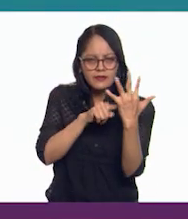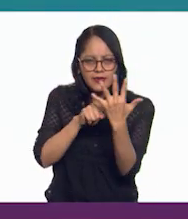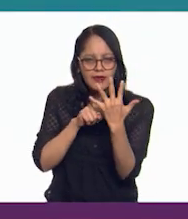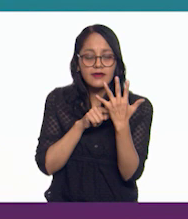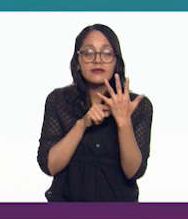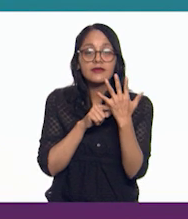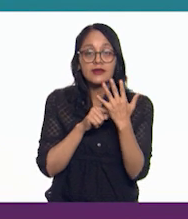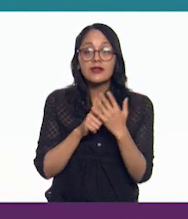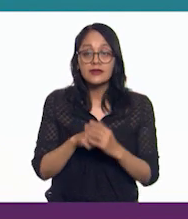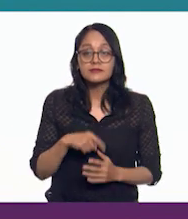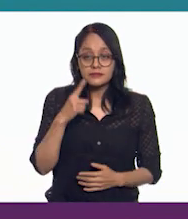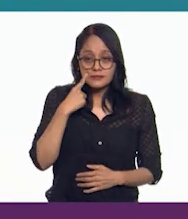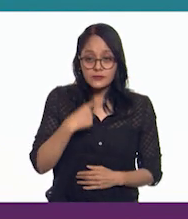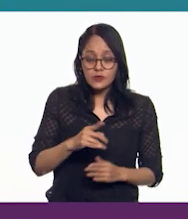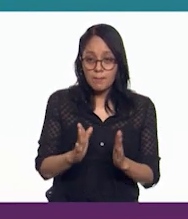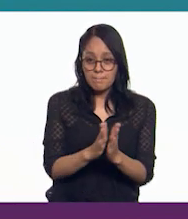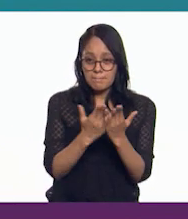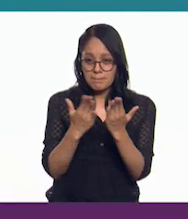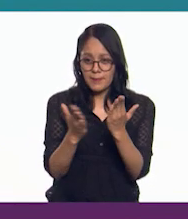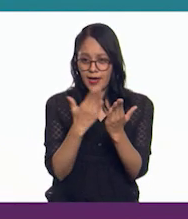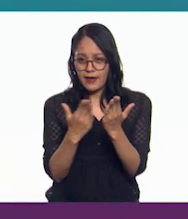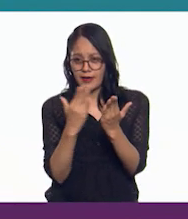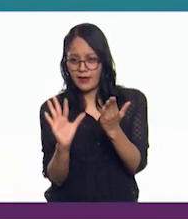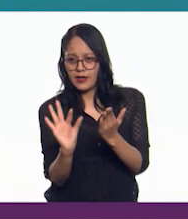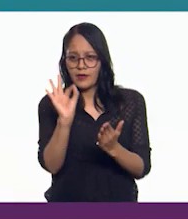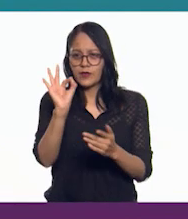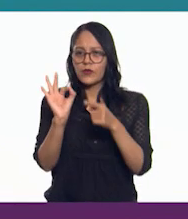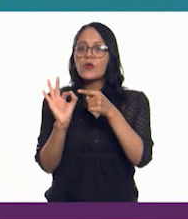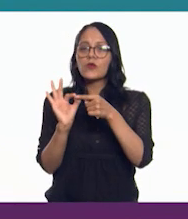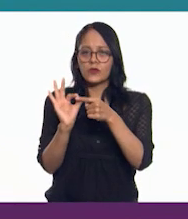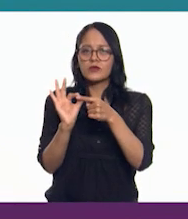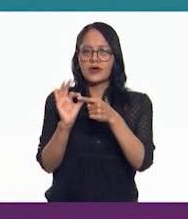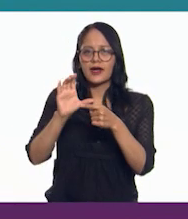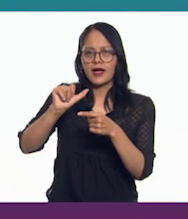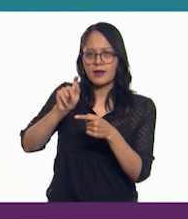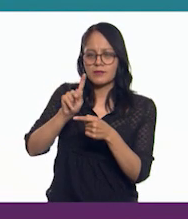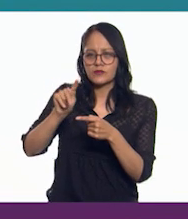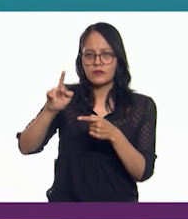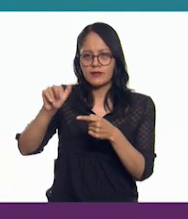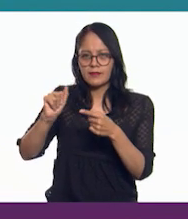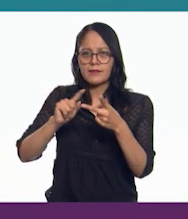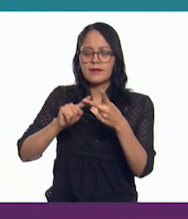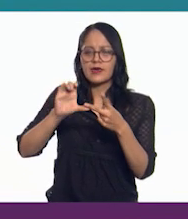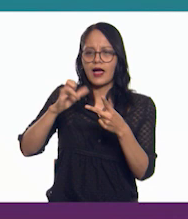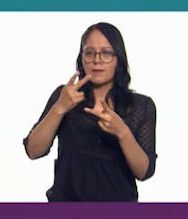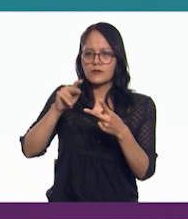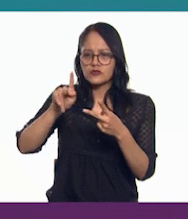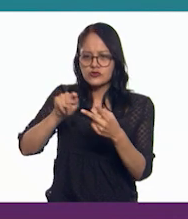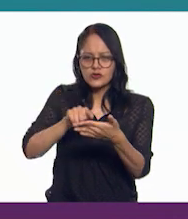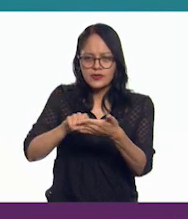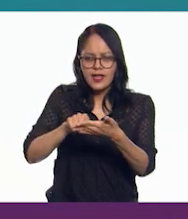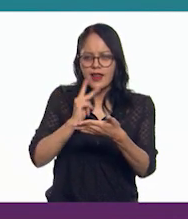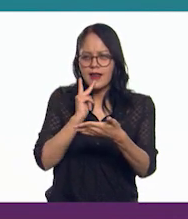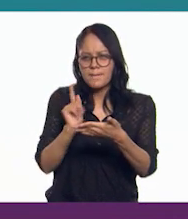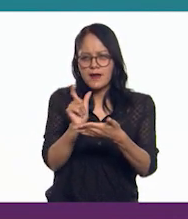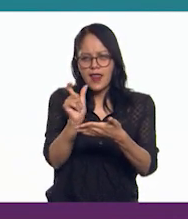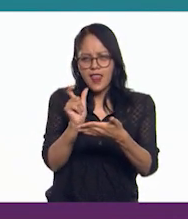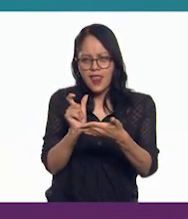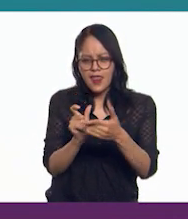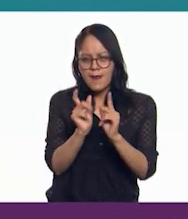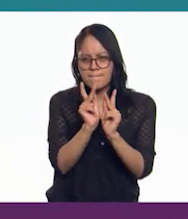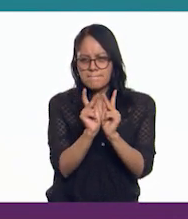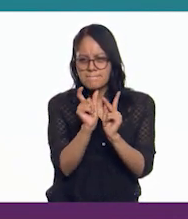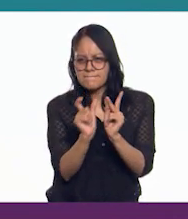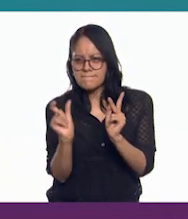Apartó una sola de sus páginas, caporal, capuchón, qué maravilla pronunciar estas sílabas con aire,